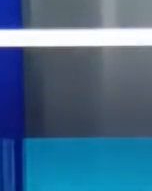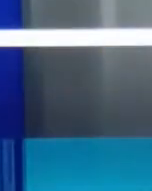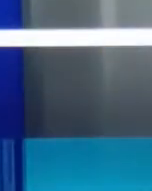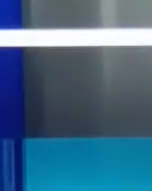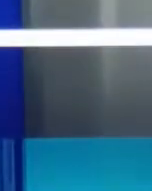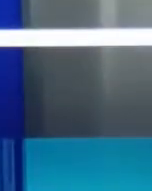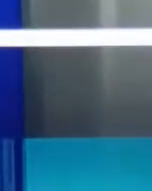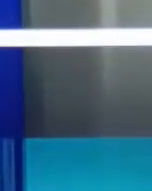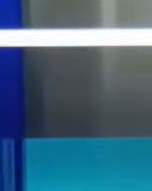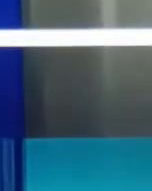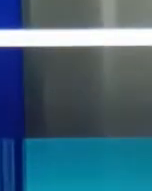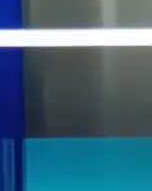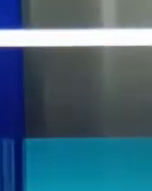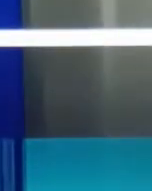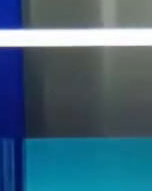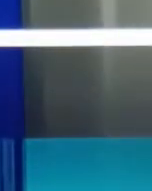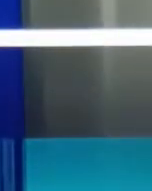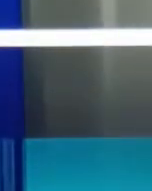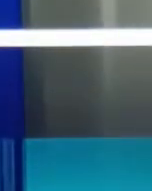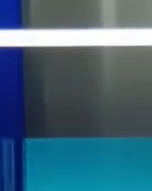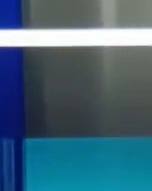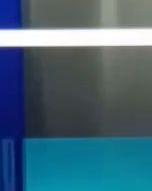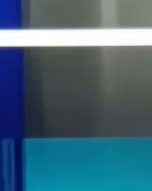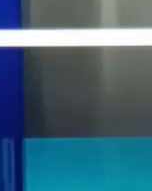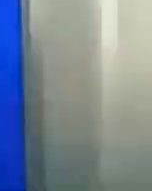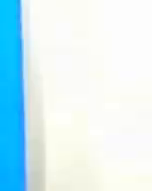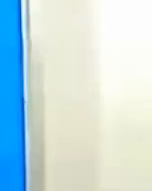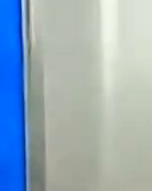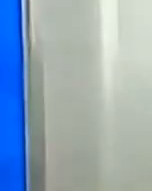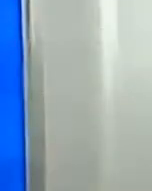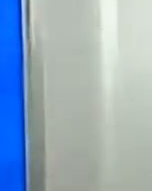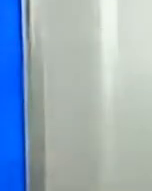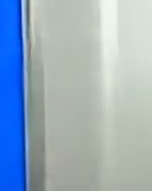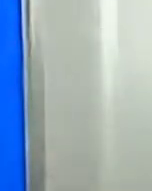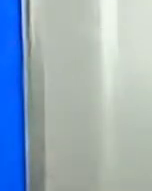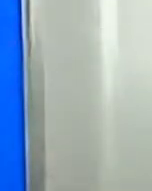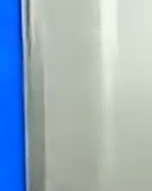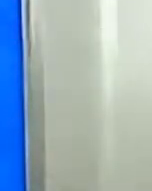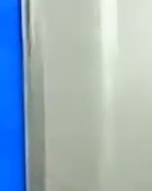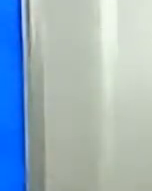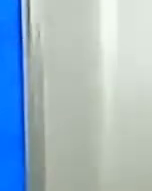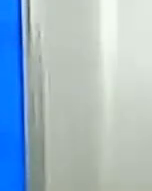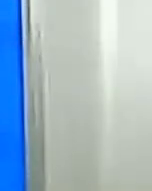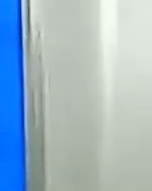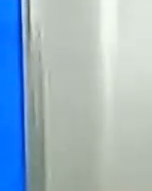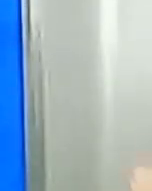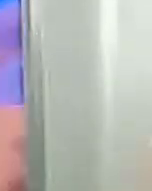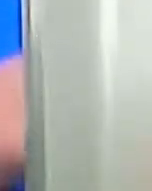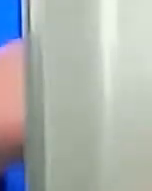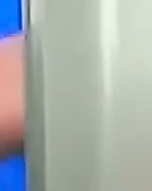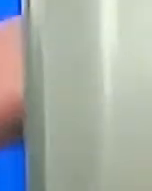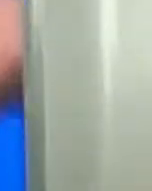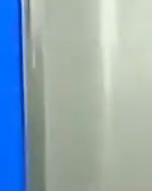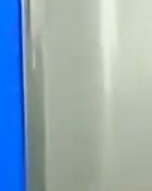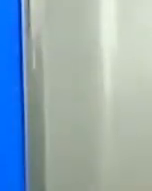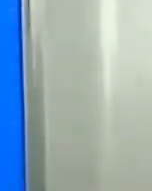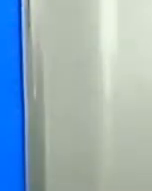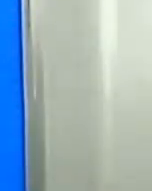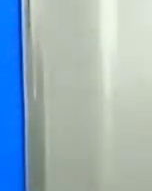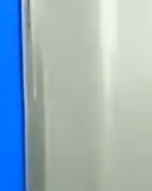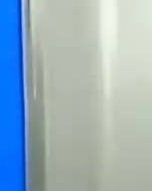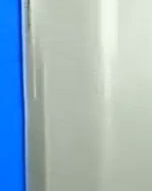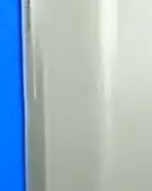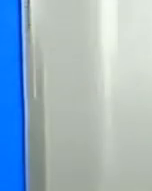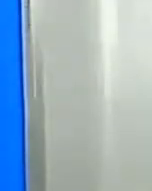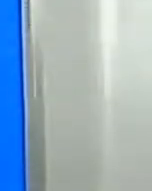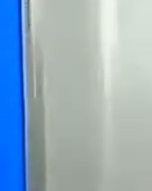e invertir todo lo que sea necesario, escúchese bien, todo lo que sea necesario en un Guayas seguro. Con el mejoramiento de nuestra red